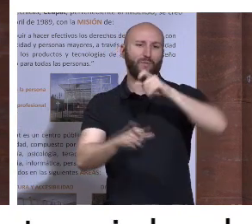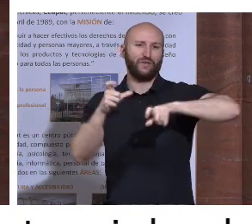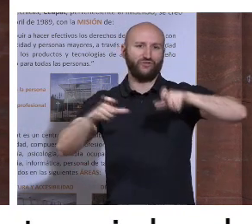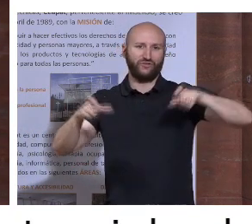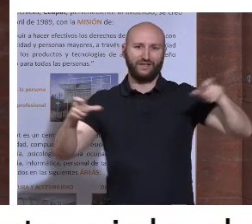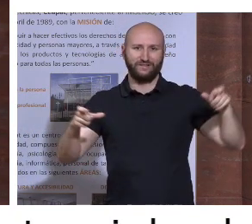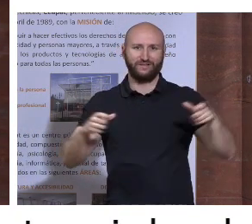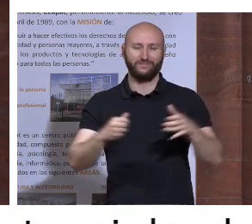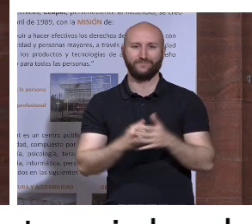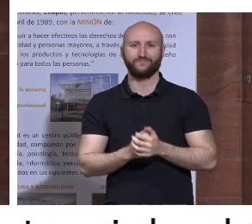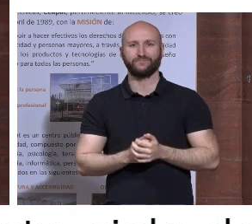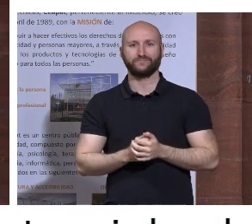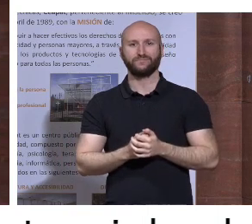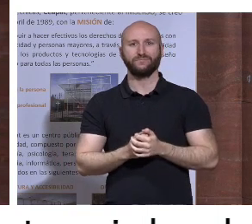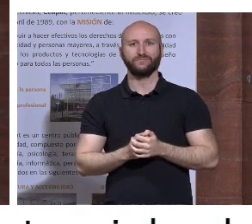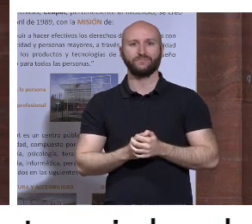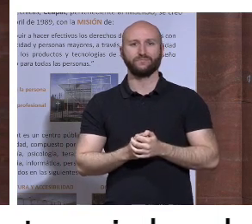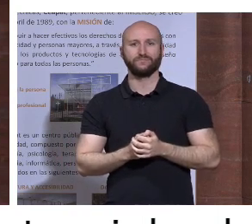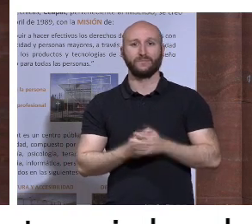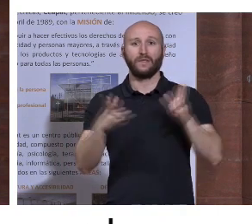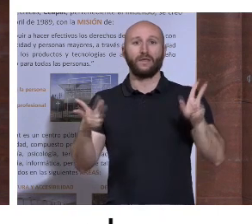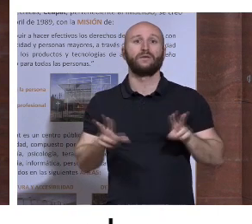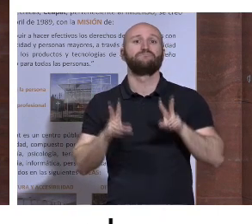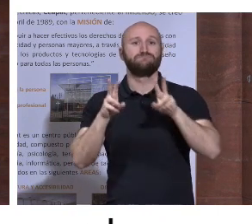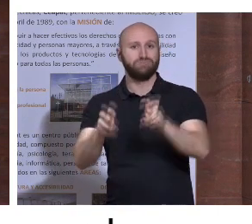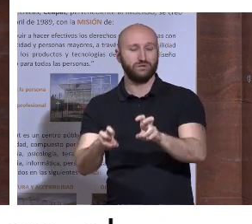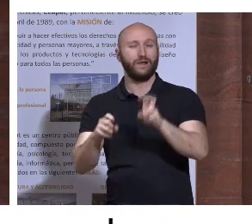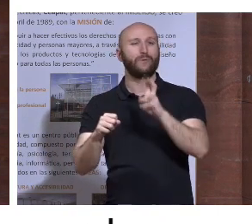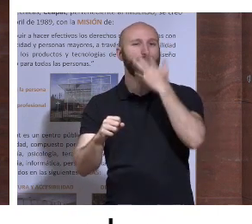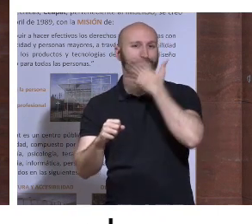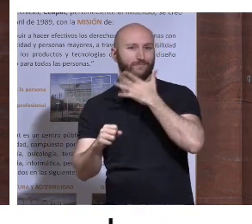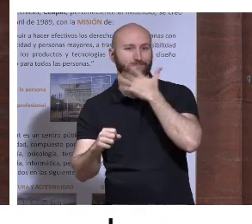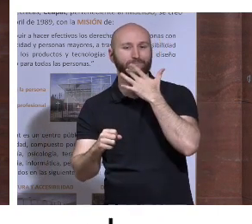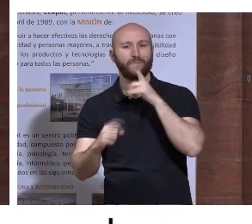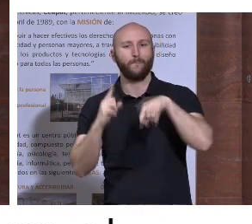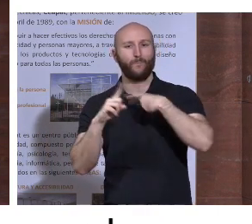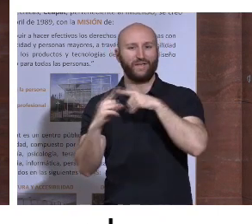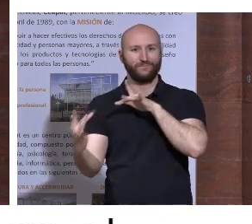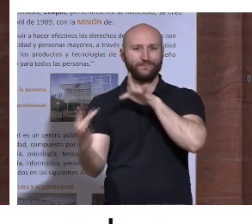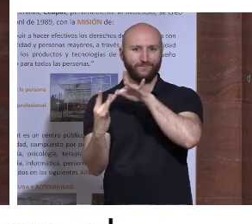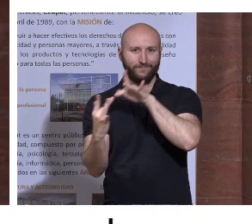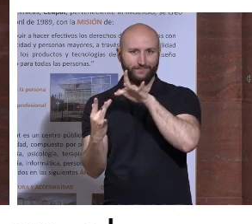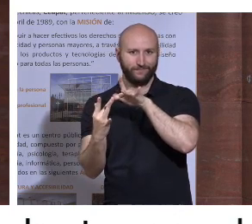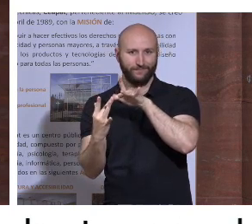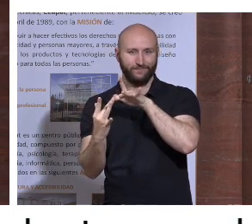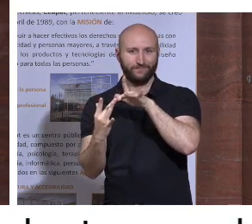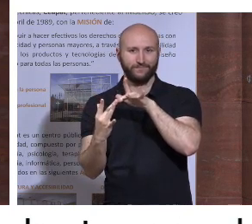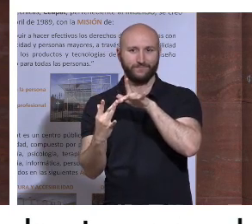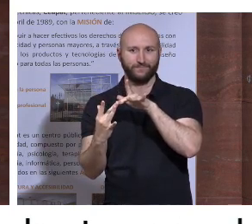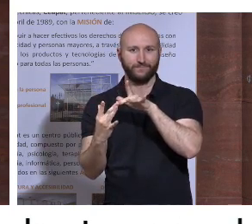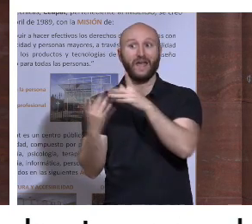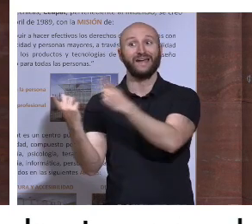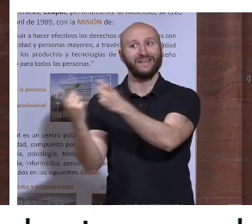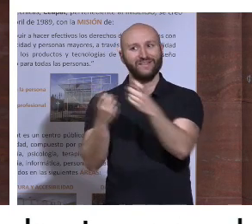En el principio, en el conocimiento, en la toma de contacto con las necesidades reales de